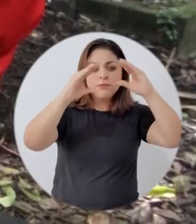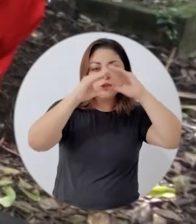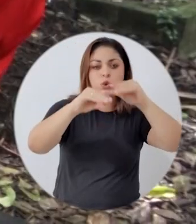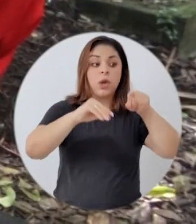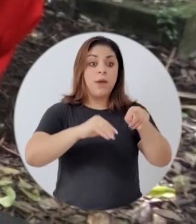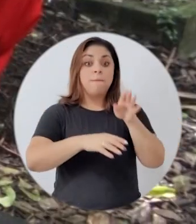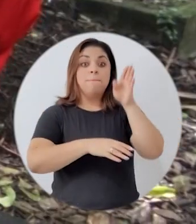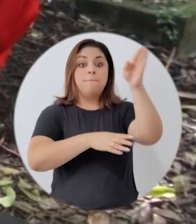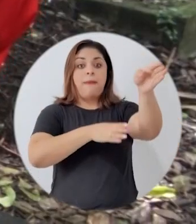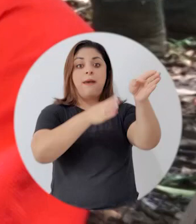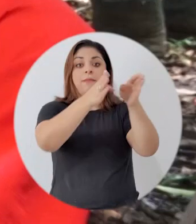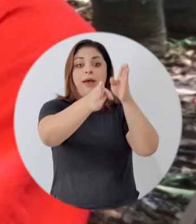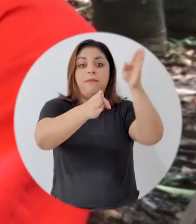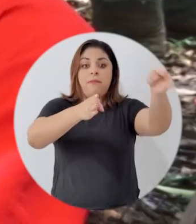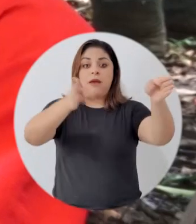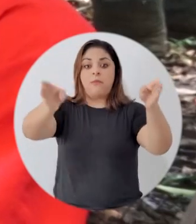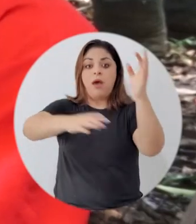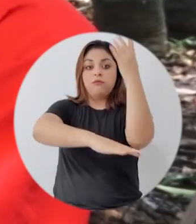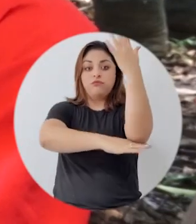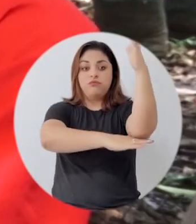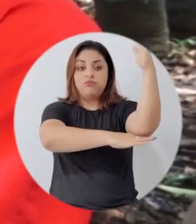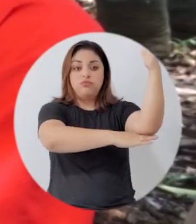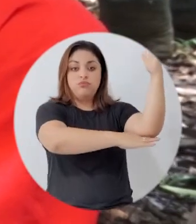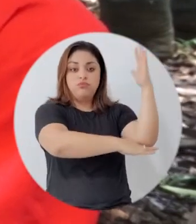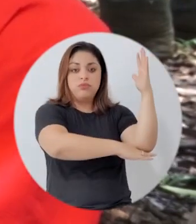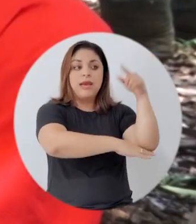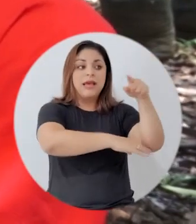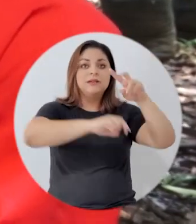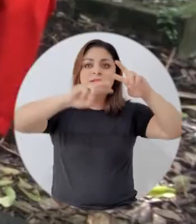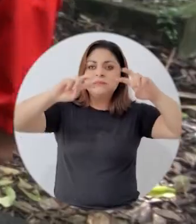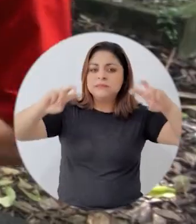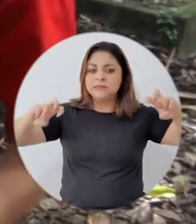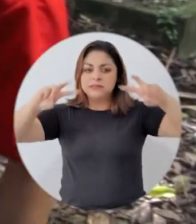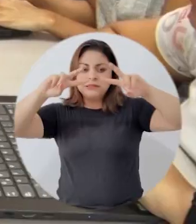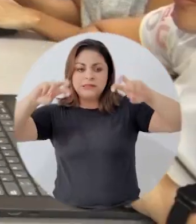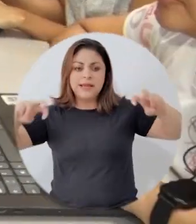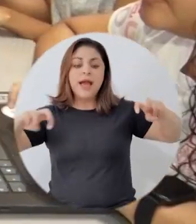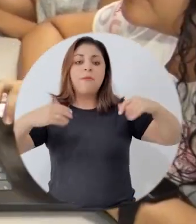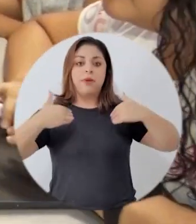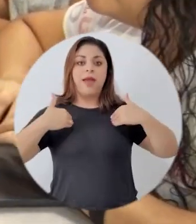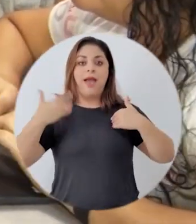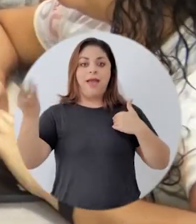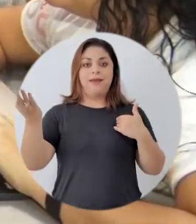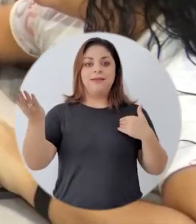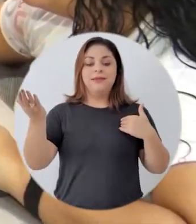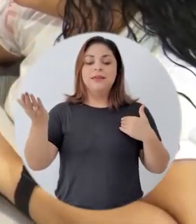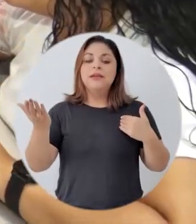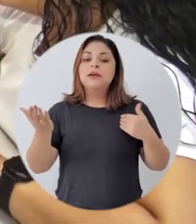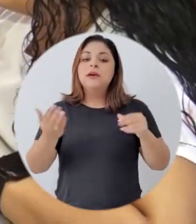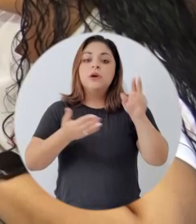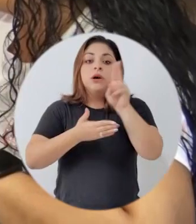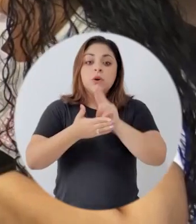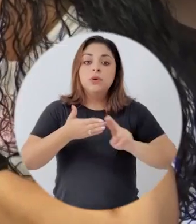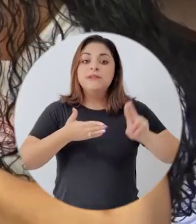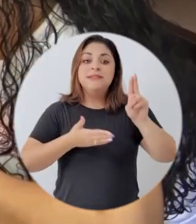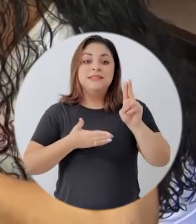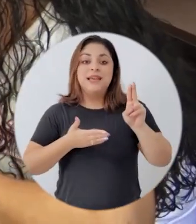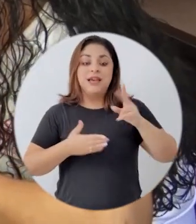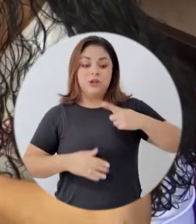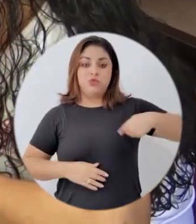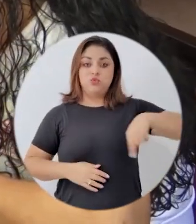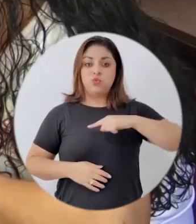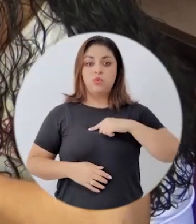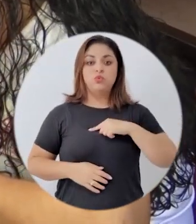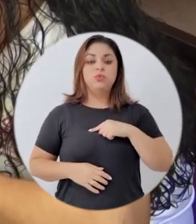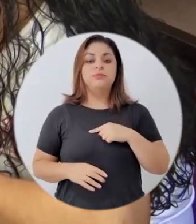zonas boscosas, porque también tenemos un inventario forestal, que es una de las formas que tenemos para compensar nuestras emisiones. Como universidad